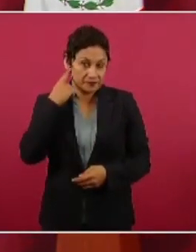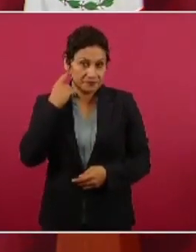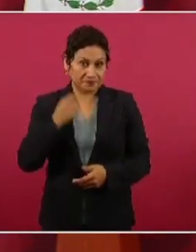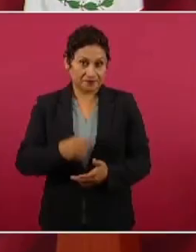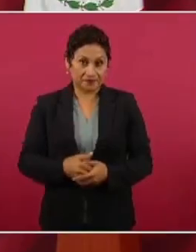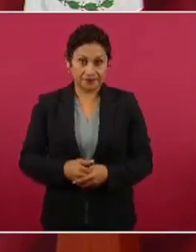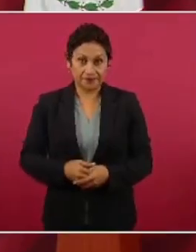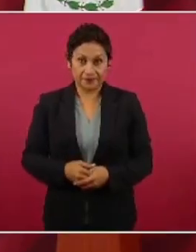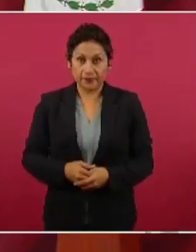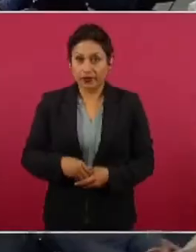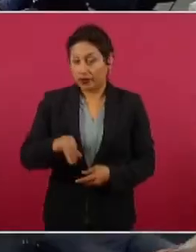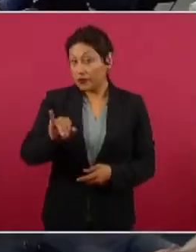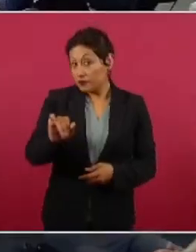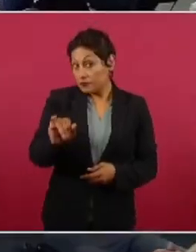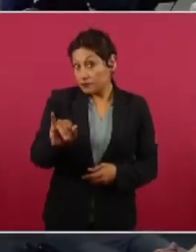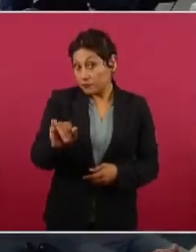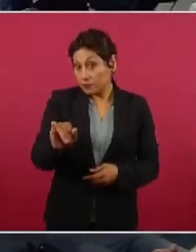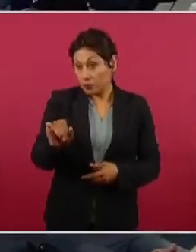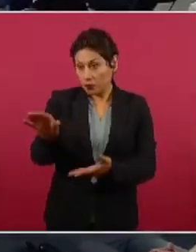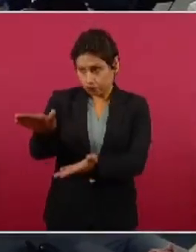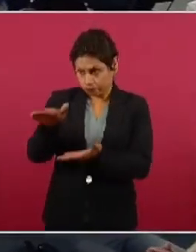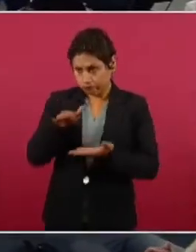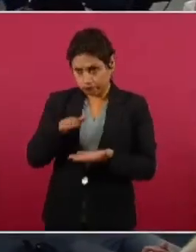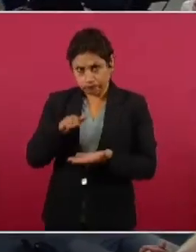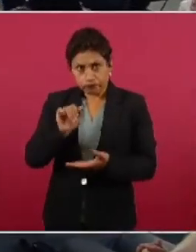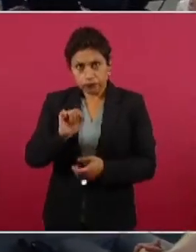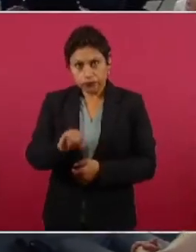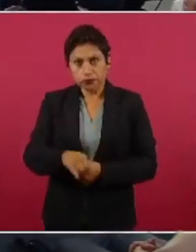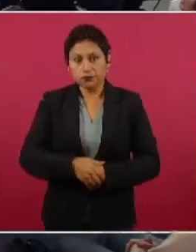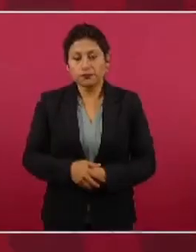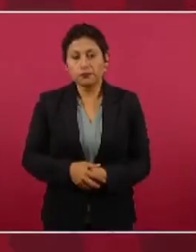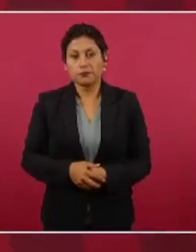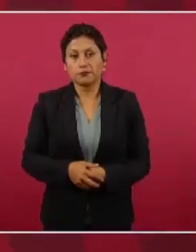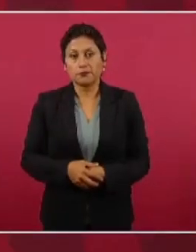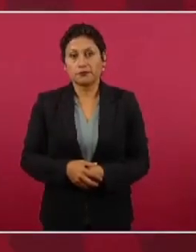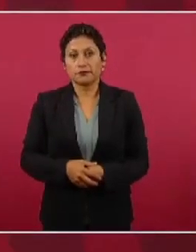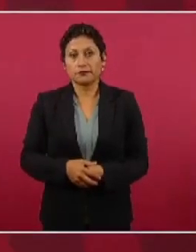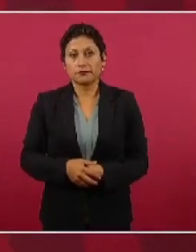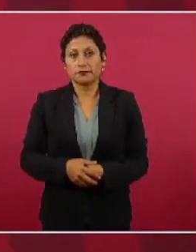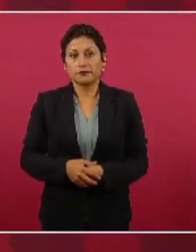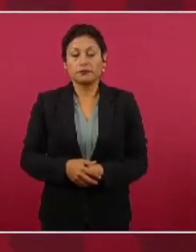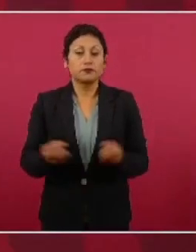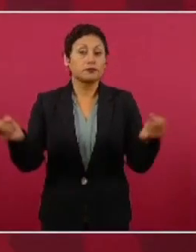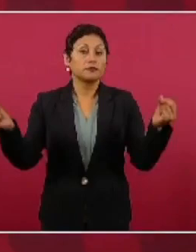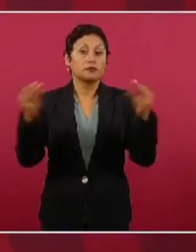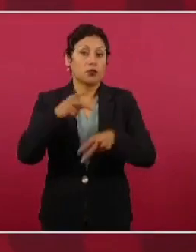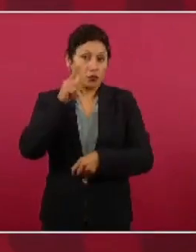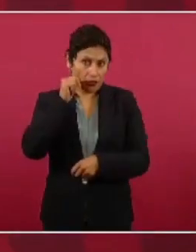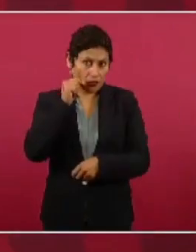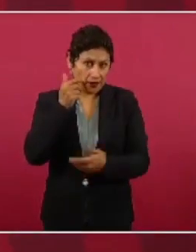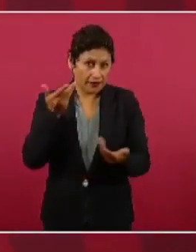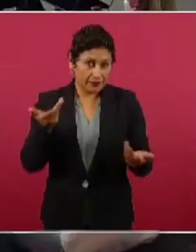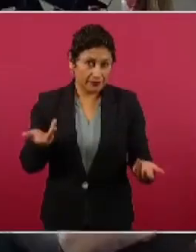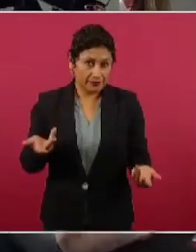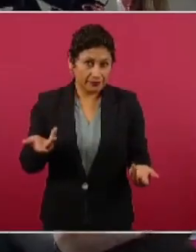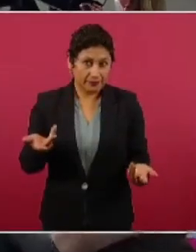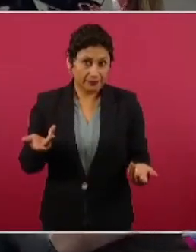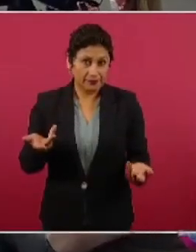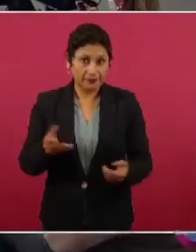Sí, sí, sí, me las entregas. Y y nos vemos mañana, ¿no?